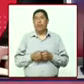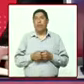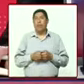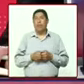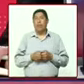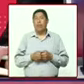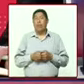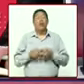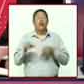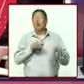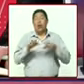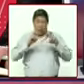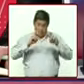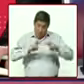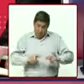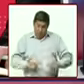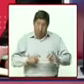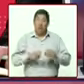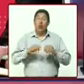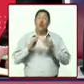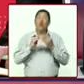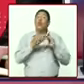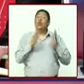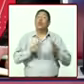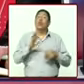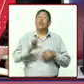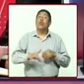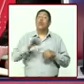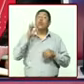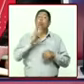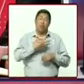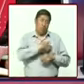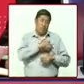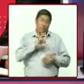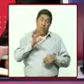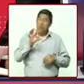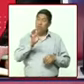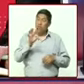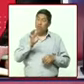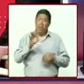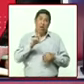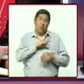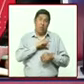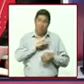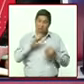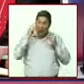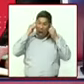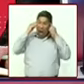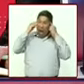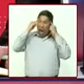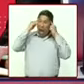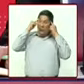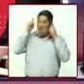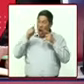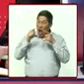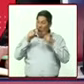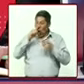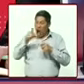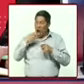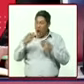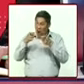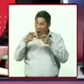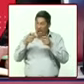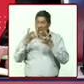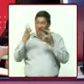De realizarse la requisa por los comunarios, han encontrado una placa policial, lo que ha hecho pensar a ellos que se trataría de un efectivo